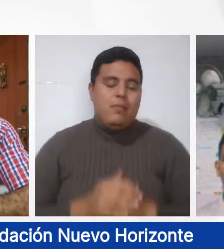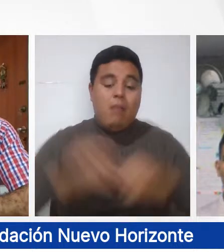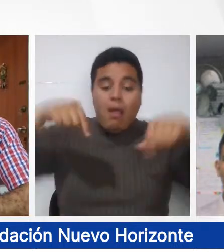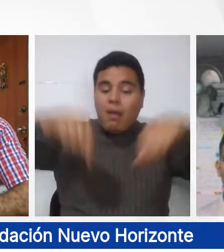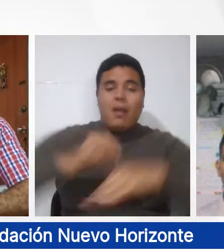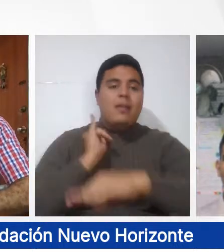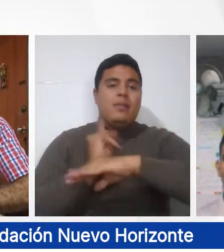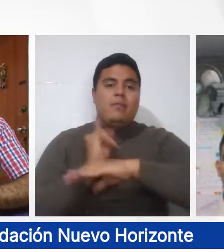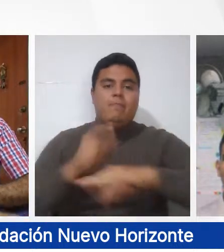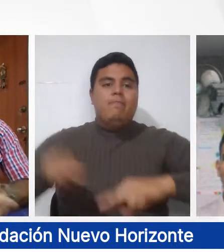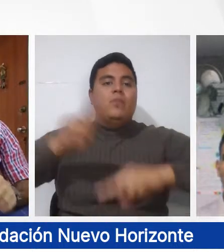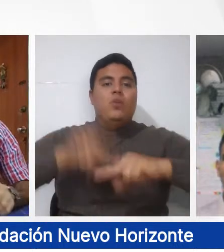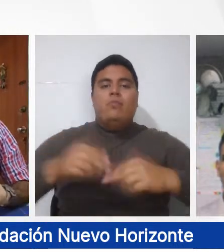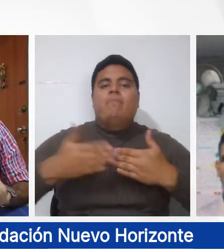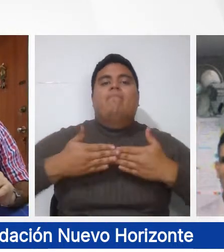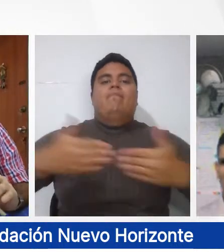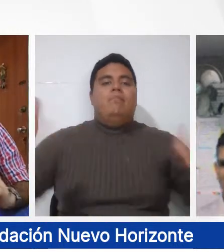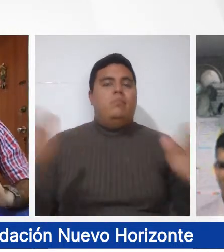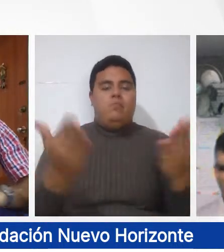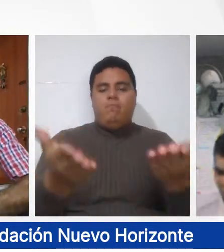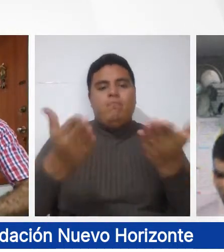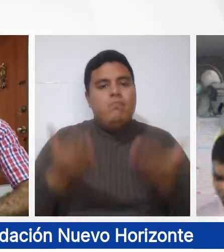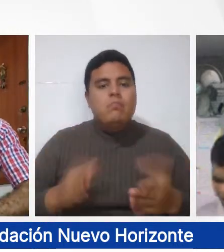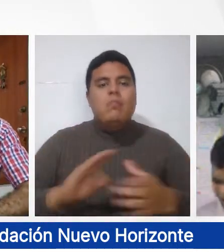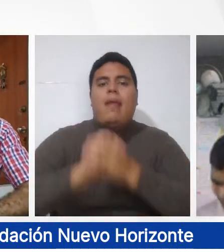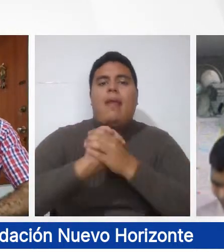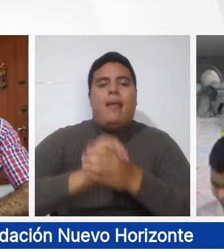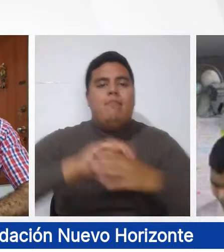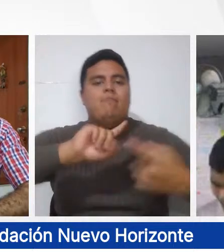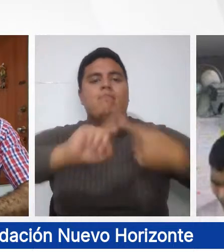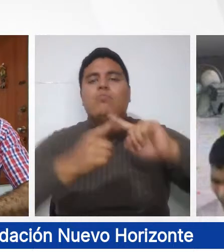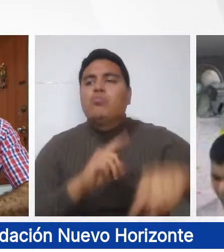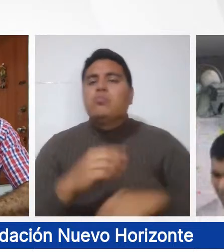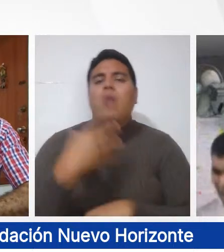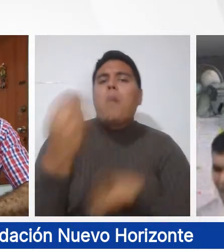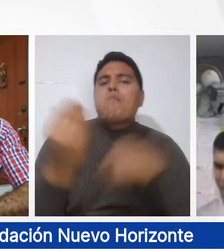estamos dispuestos a recibir a nuestros amigos de las otras instituciones